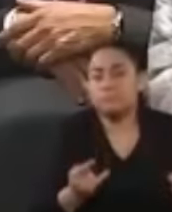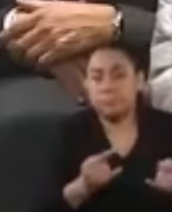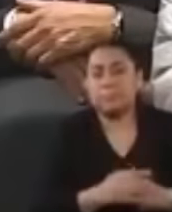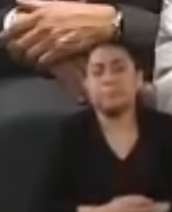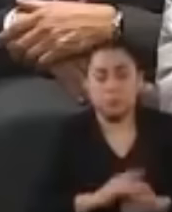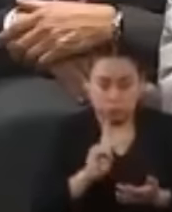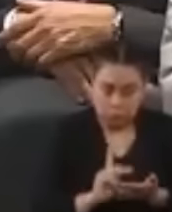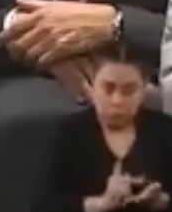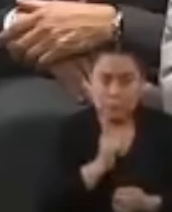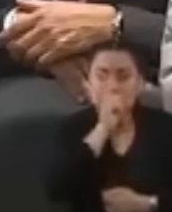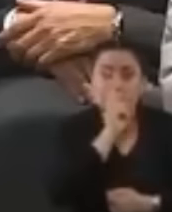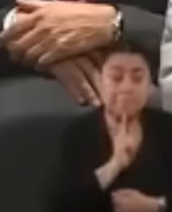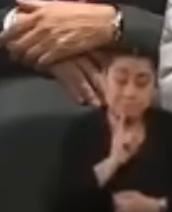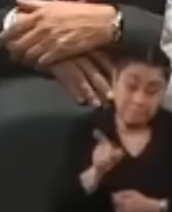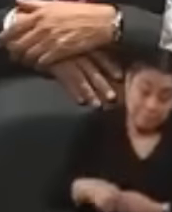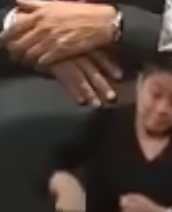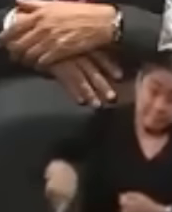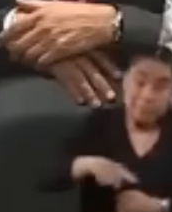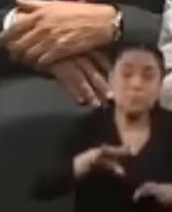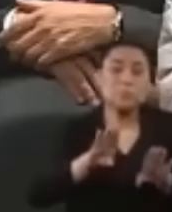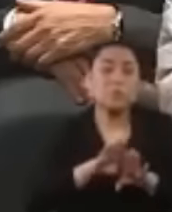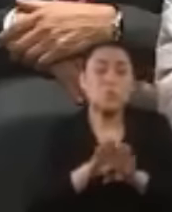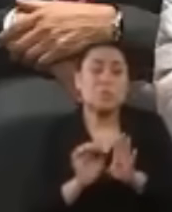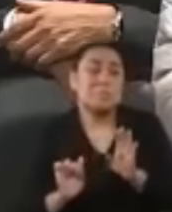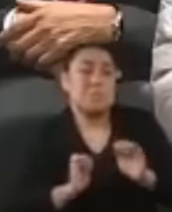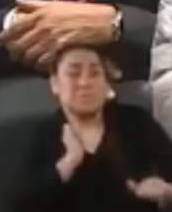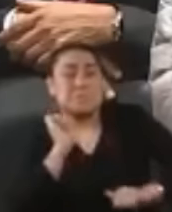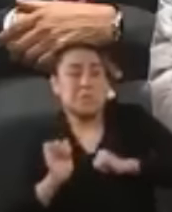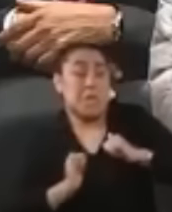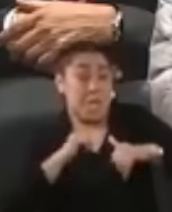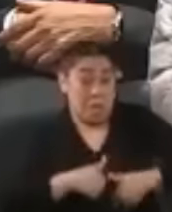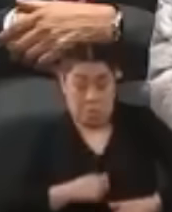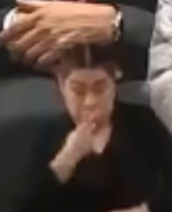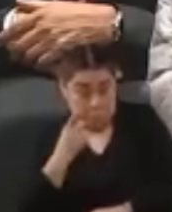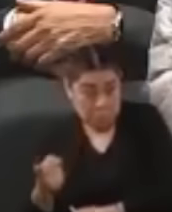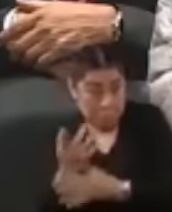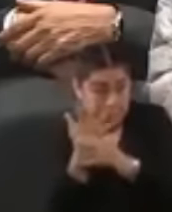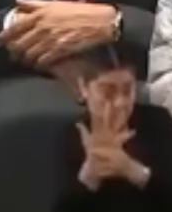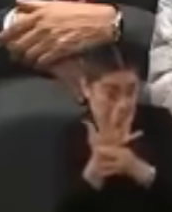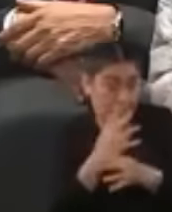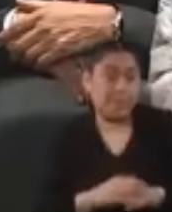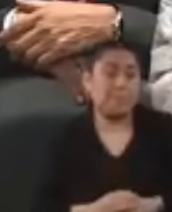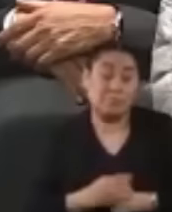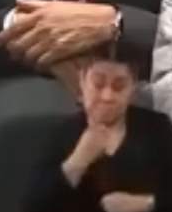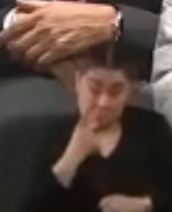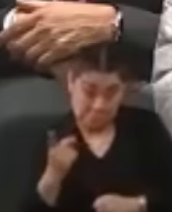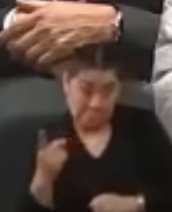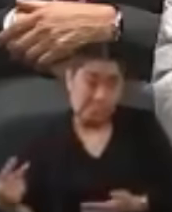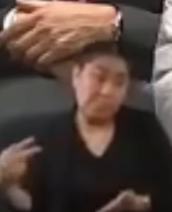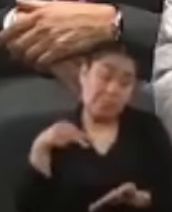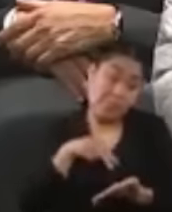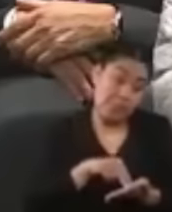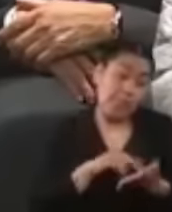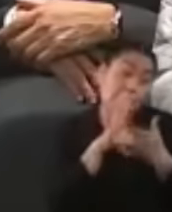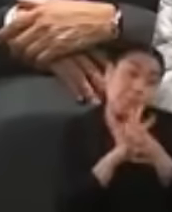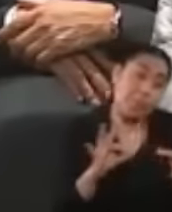los carroñeros que están diciendo que vienen aquí a llorarle a